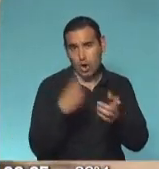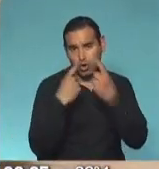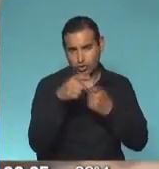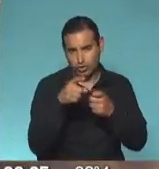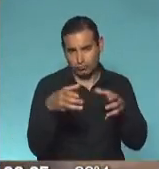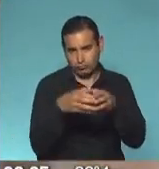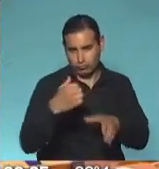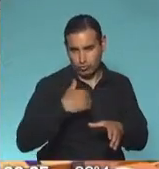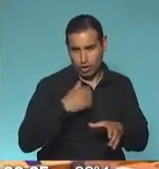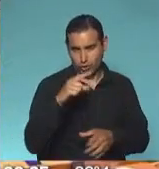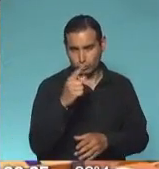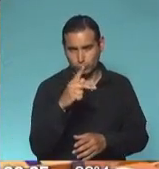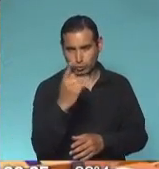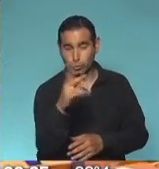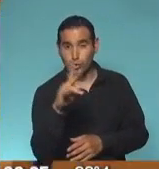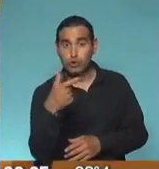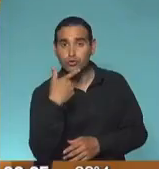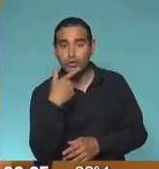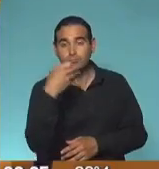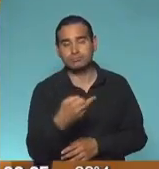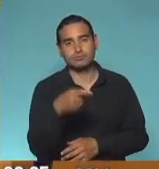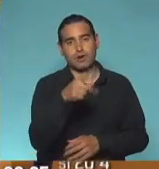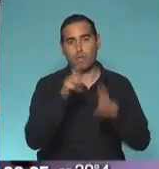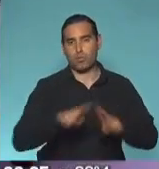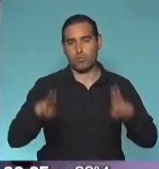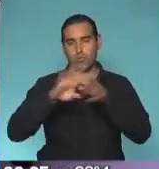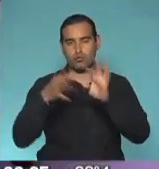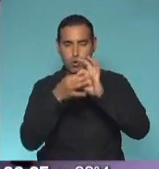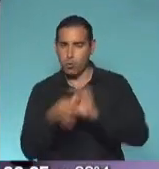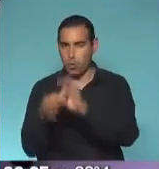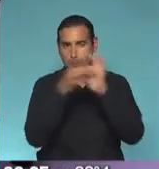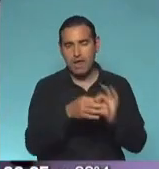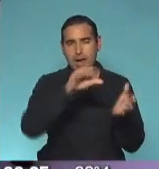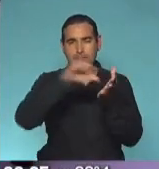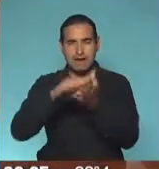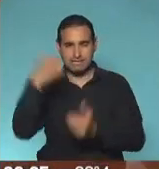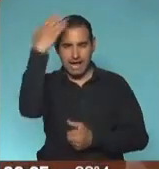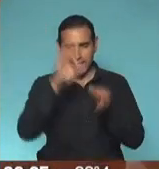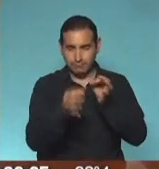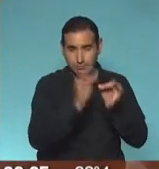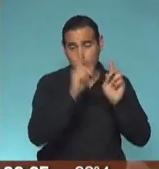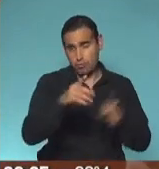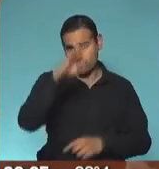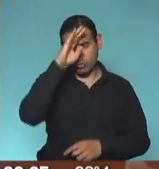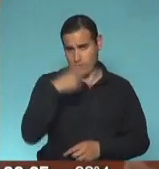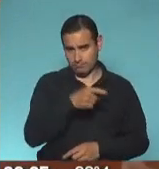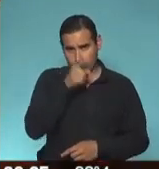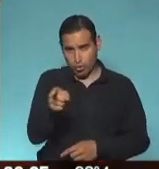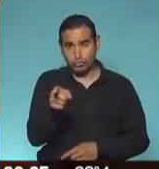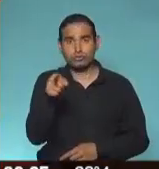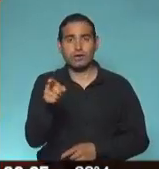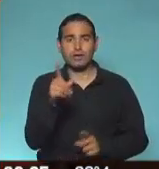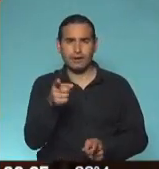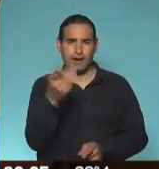kurdos. Las acciones provocaron la condena de la Unión Europea, de países árabes y del propio Trump, quien luego de recibir